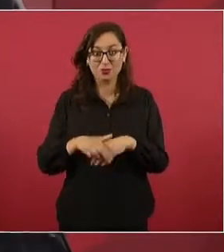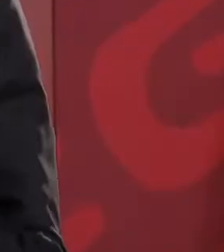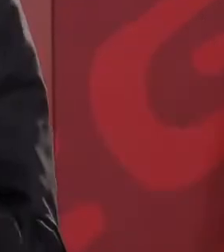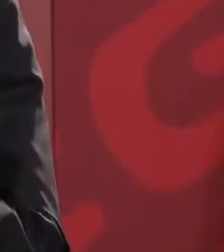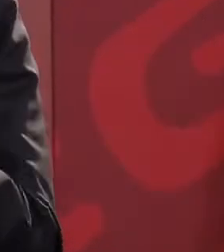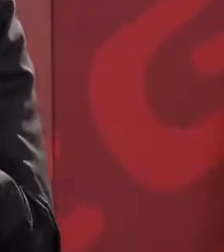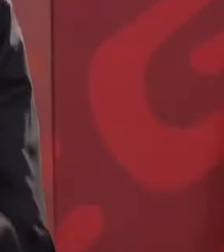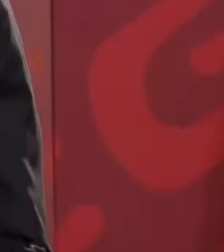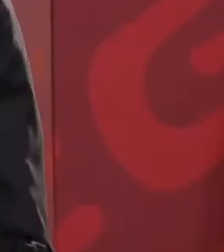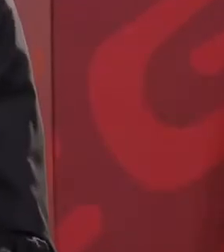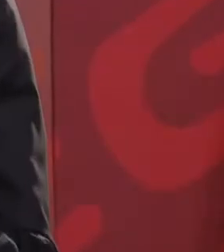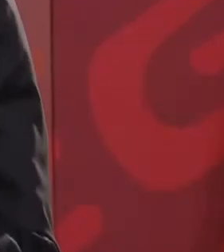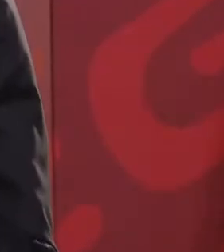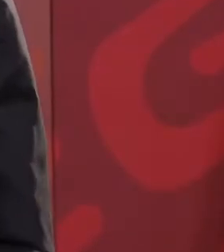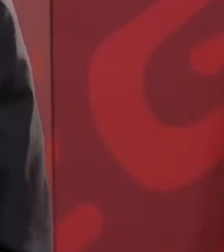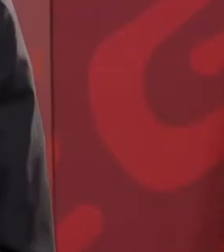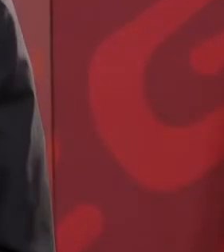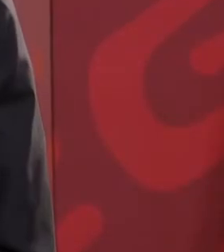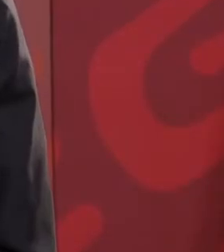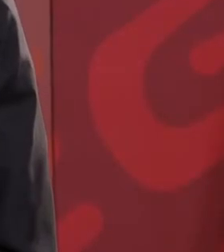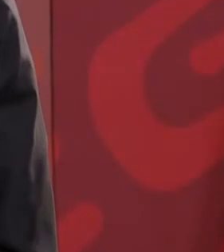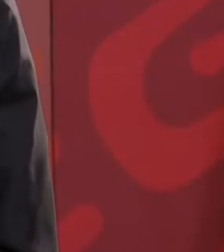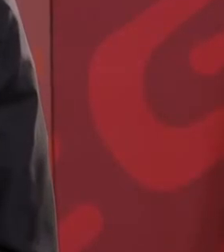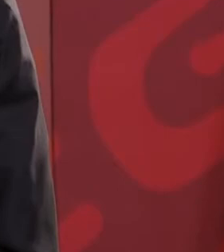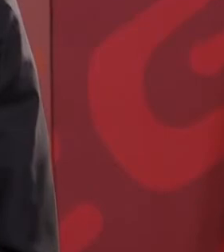pero no quieren aceptarlo.